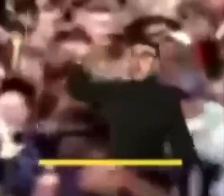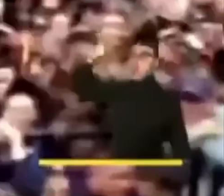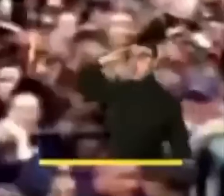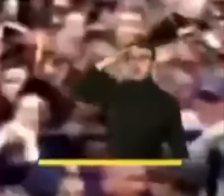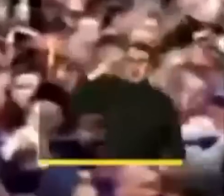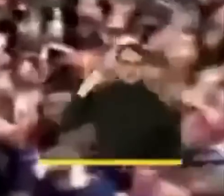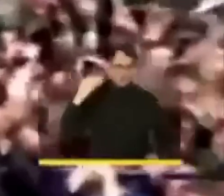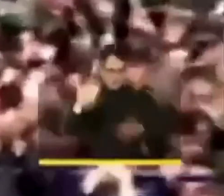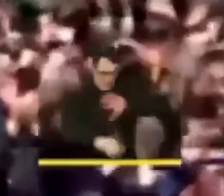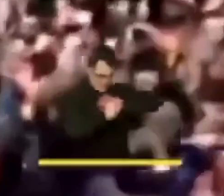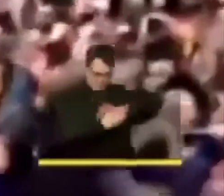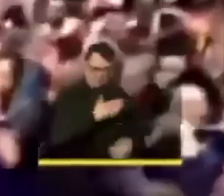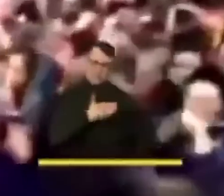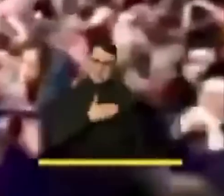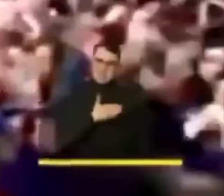han dicho,